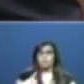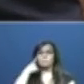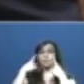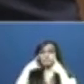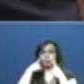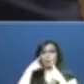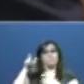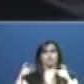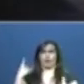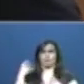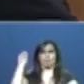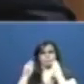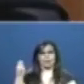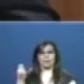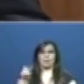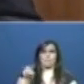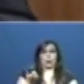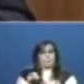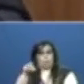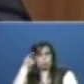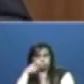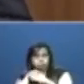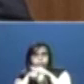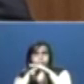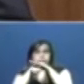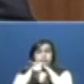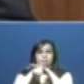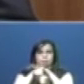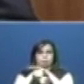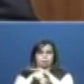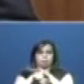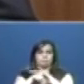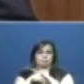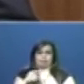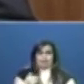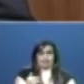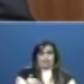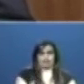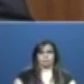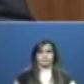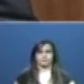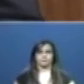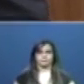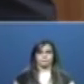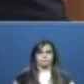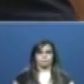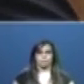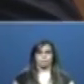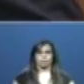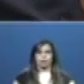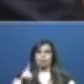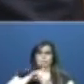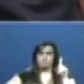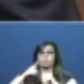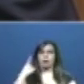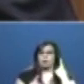que hay un punto de inflexión en esta prolongada crisis y que ese punto está próximo hay algunos problemas